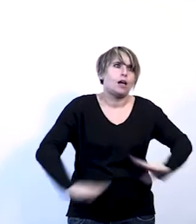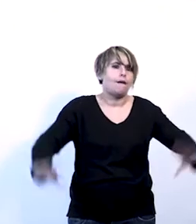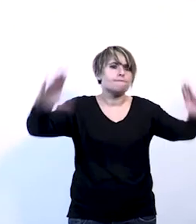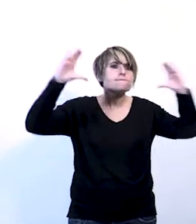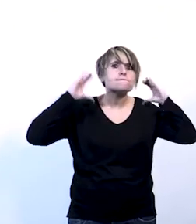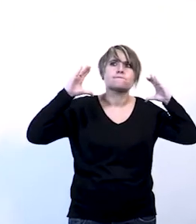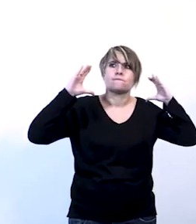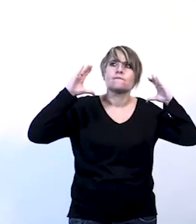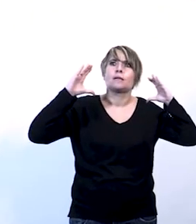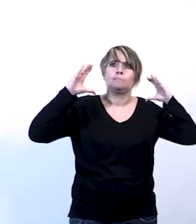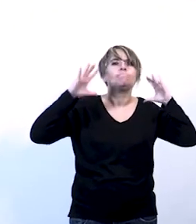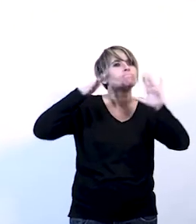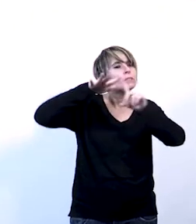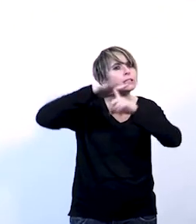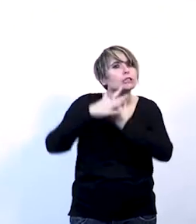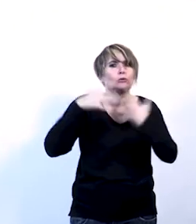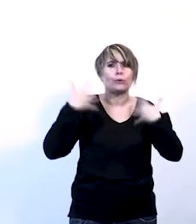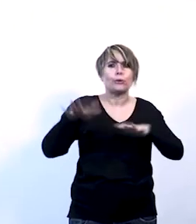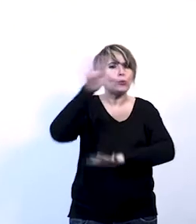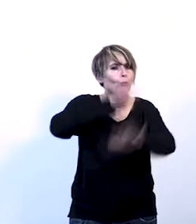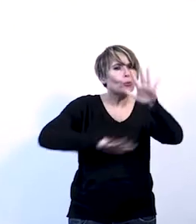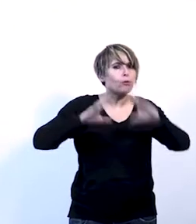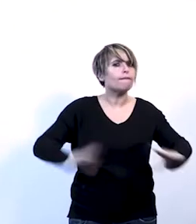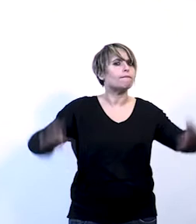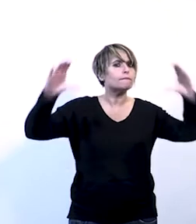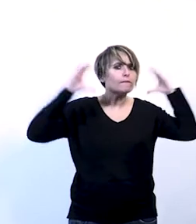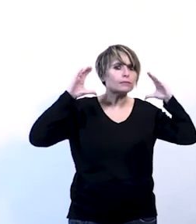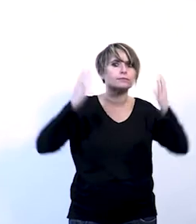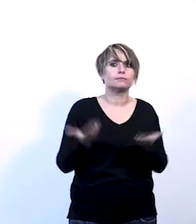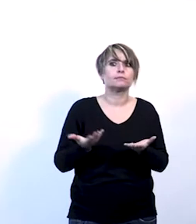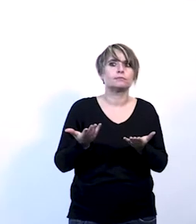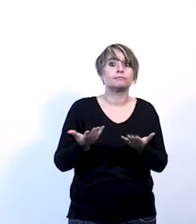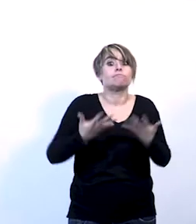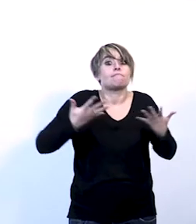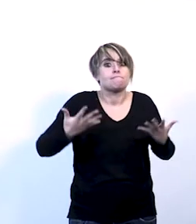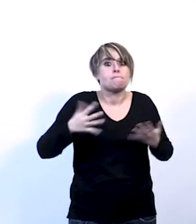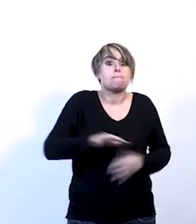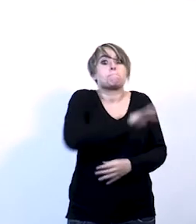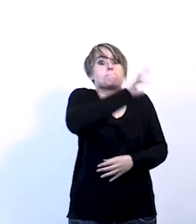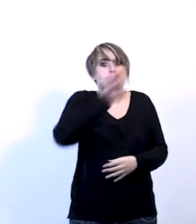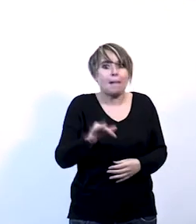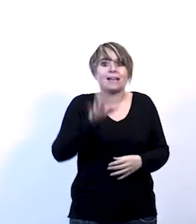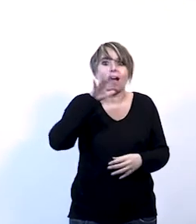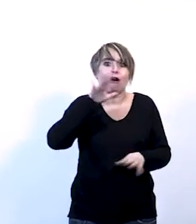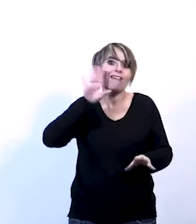acarrea unas situaciones muy complicadas. Añadimos a todo lo que hemos estado comentando hasta ahora